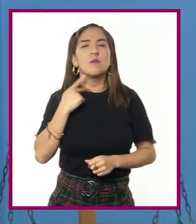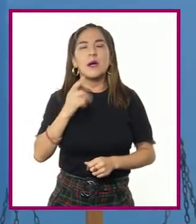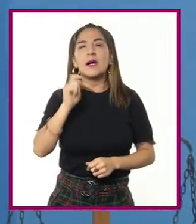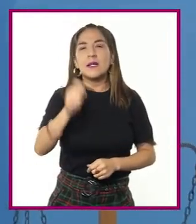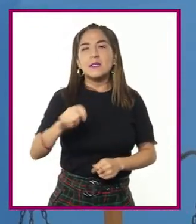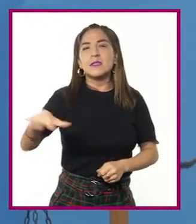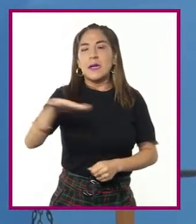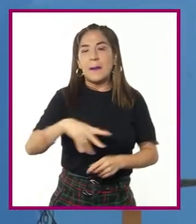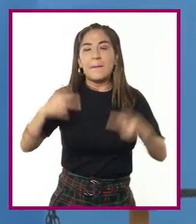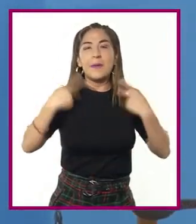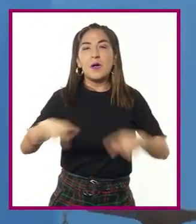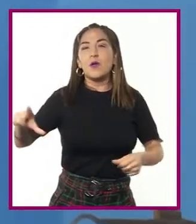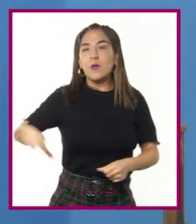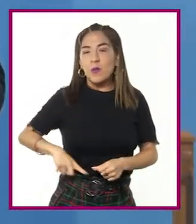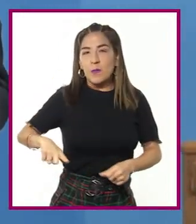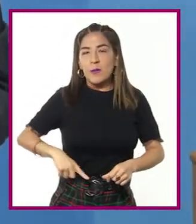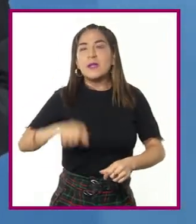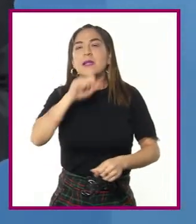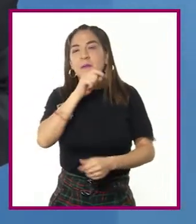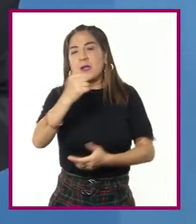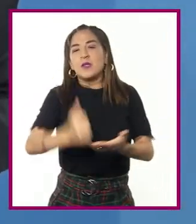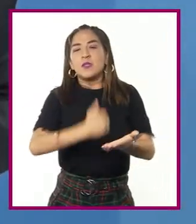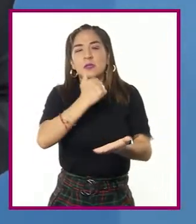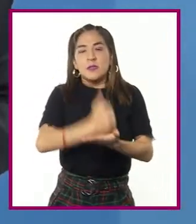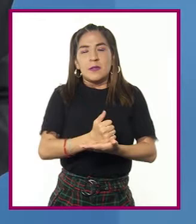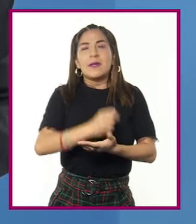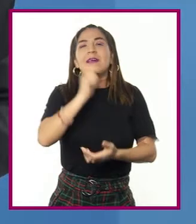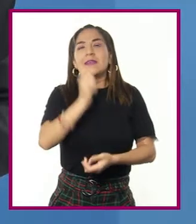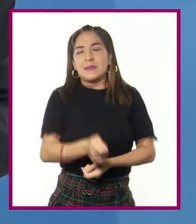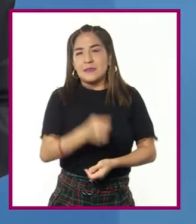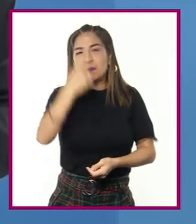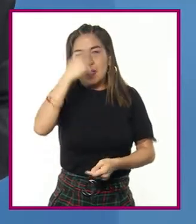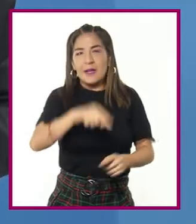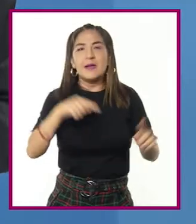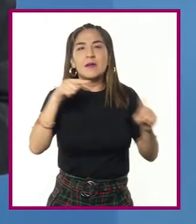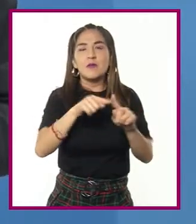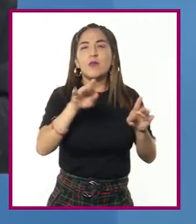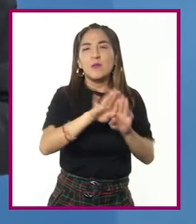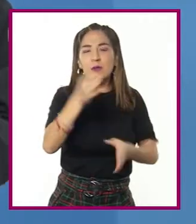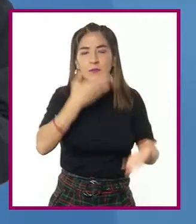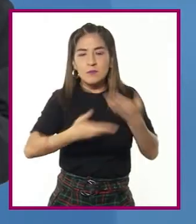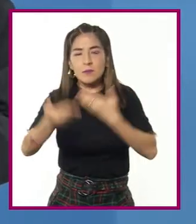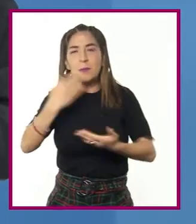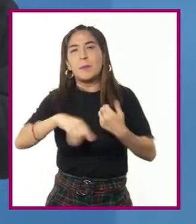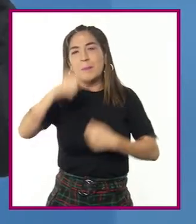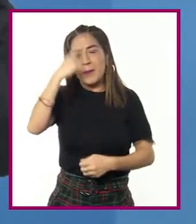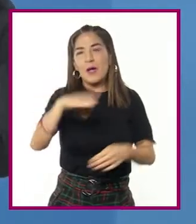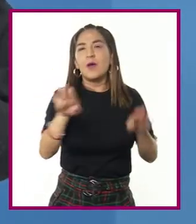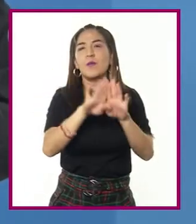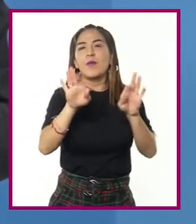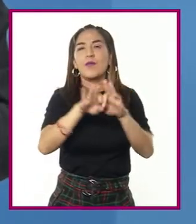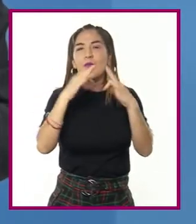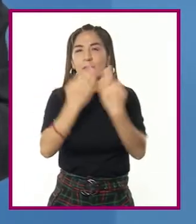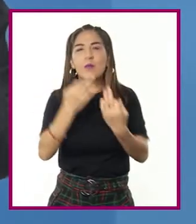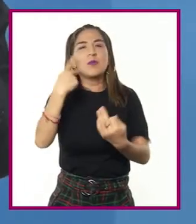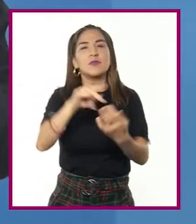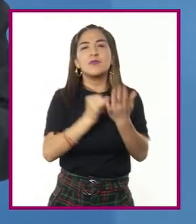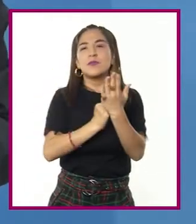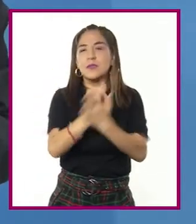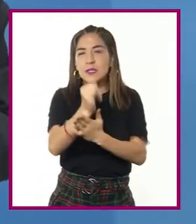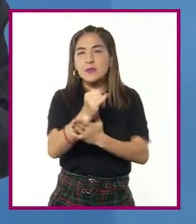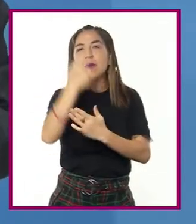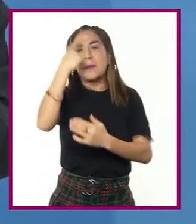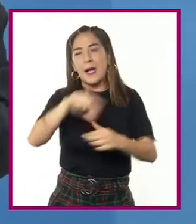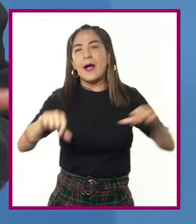los gobernantes y la ciudadanía tienen la posibilidad de interactuar para dar forma a las decisiones y